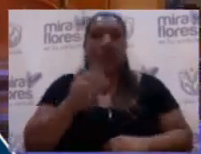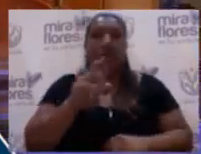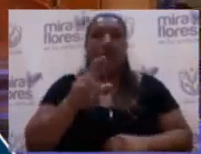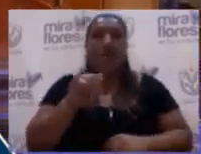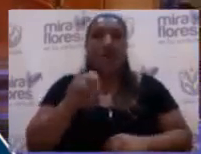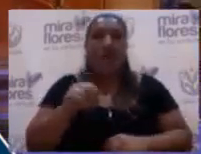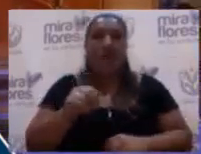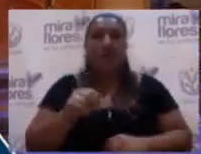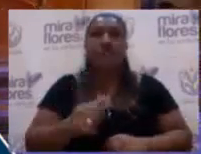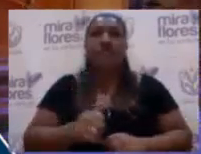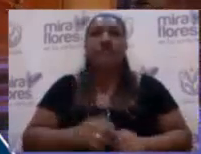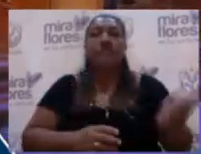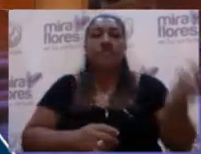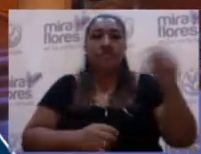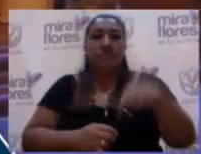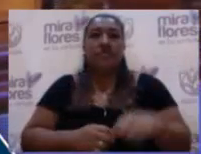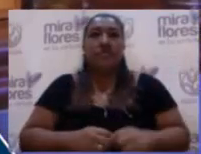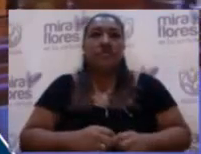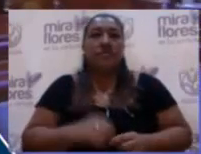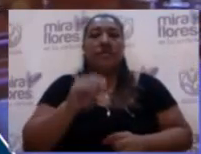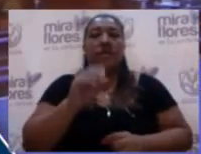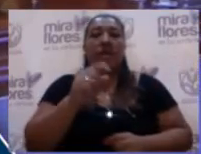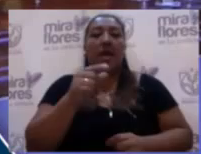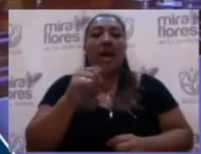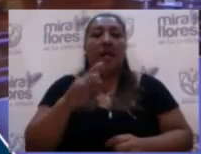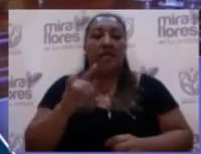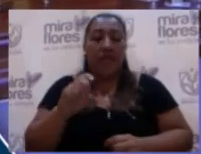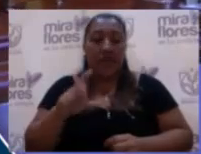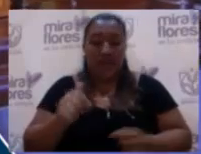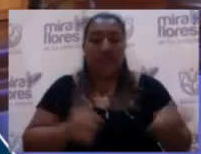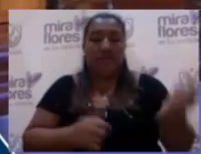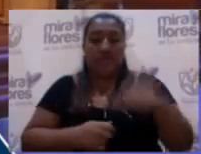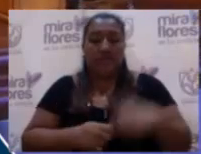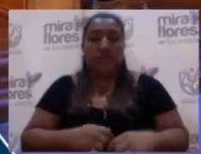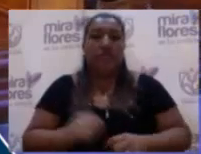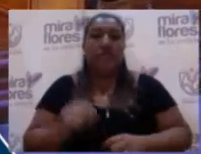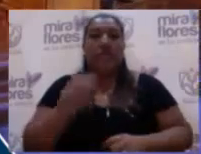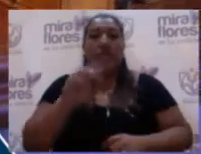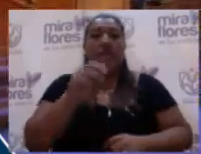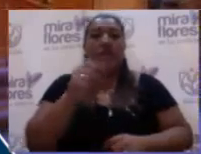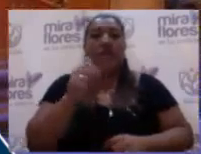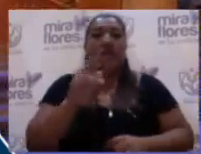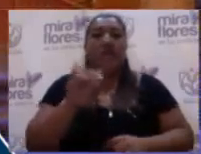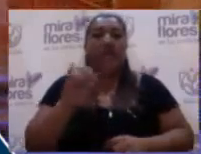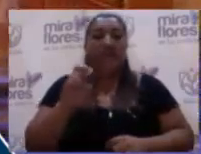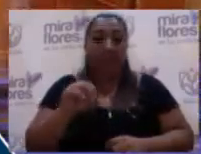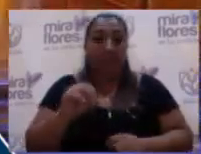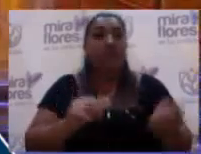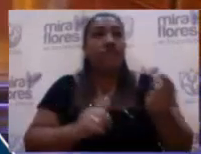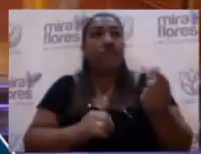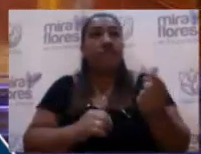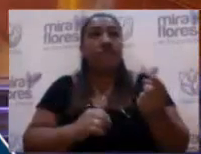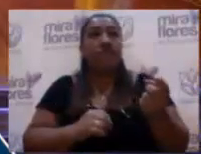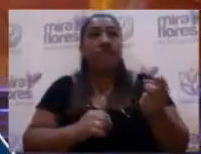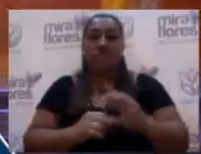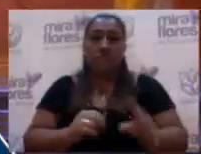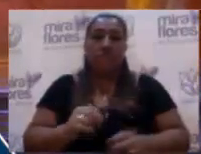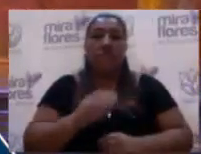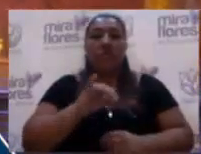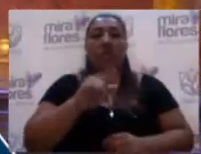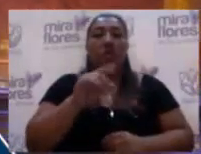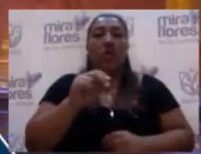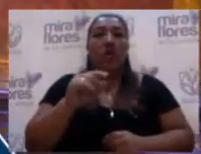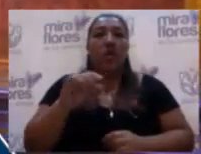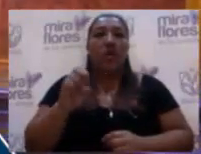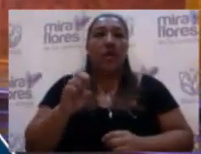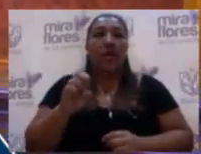Rey Camino. Señor Alfredo Lee Gabriel. Señor Martín Bustamante Castro. Señor Jorge